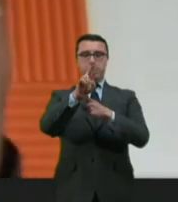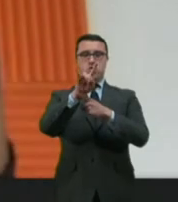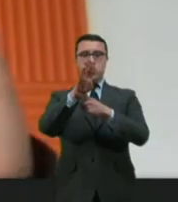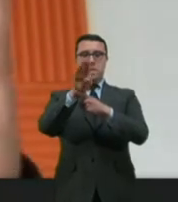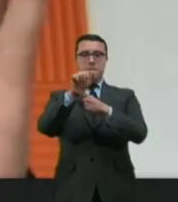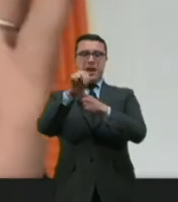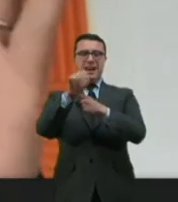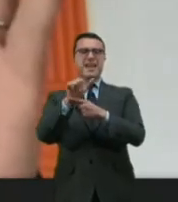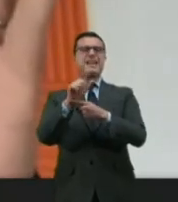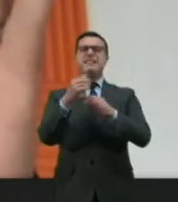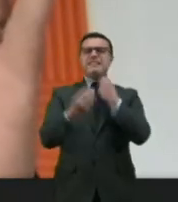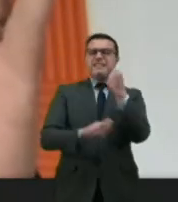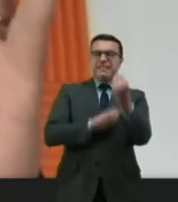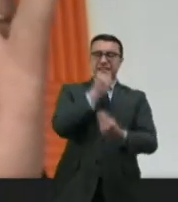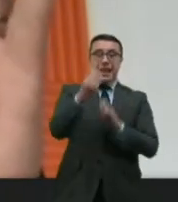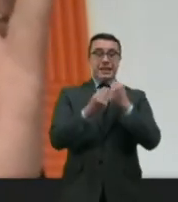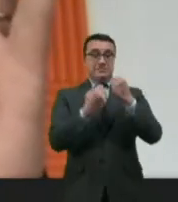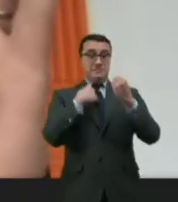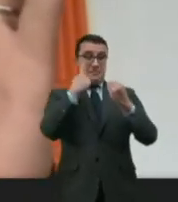cadena de alimentos